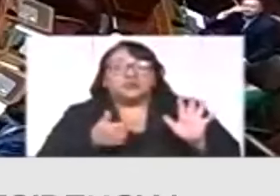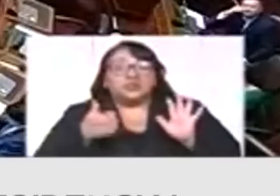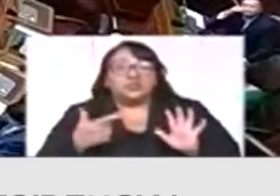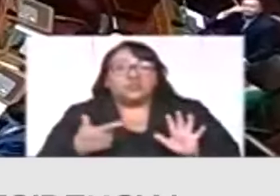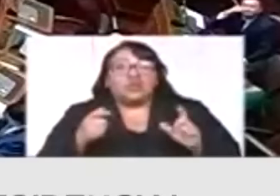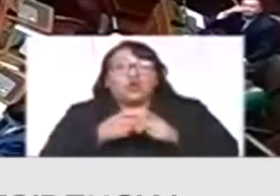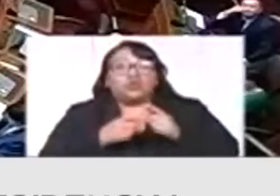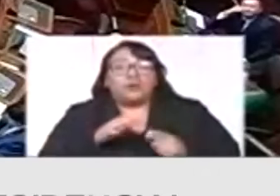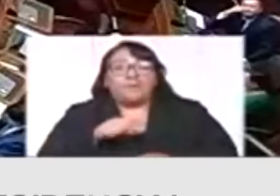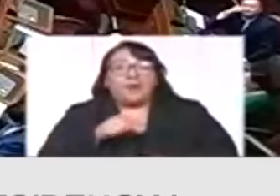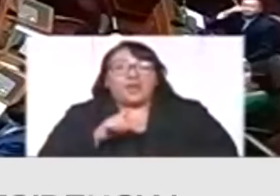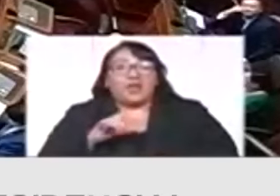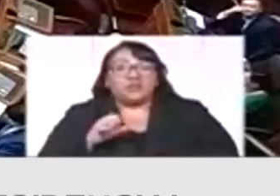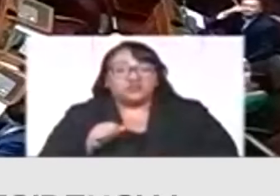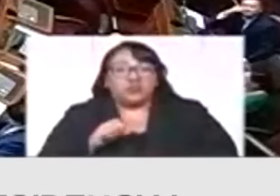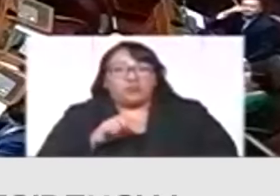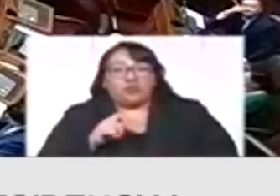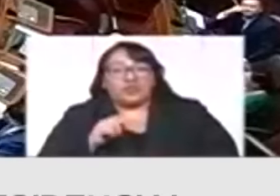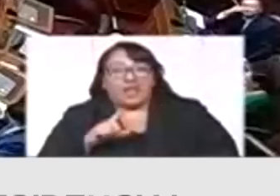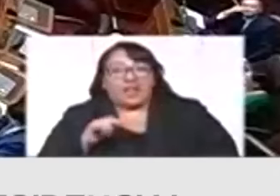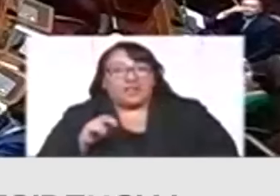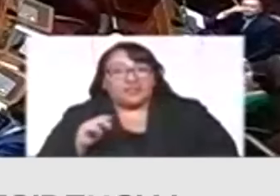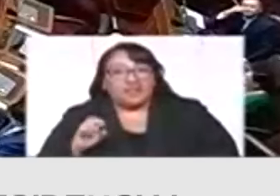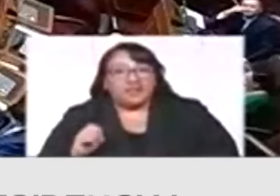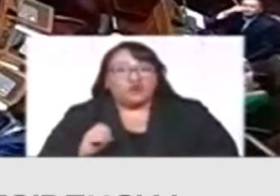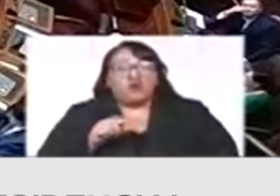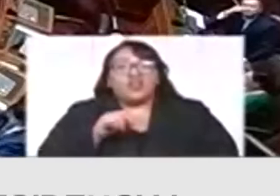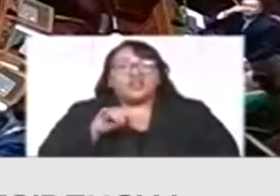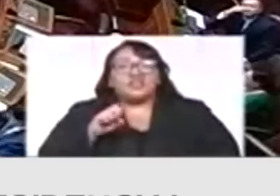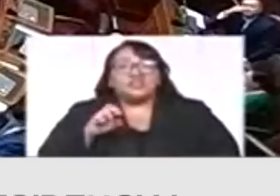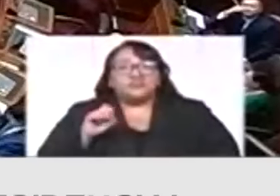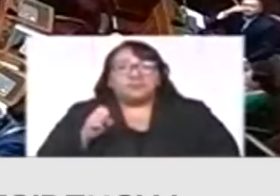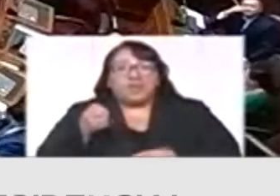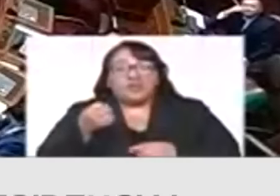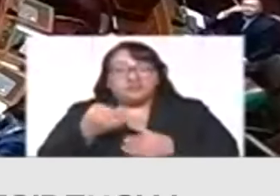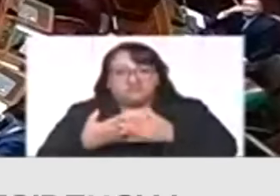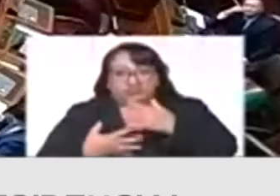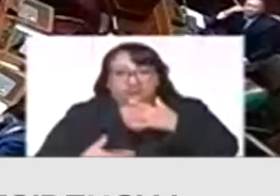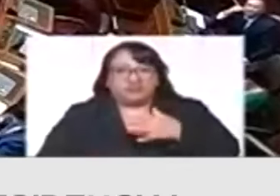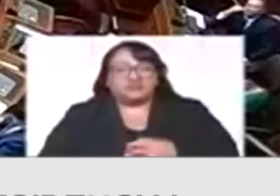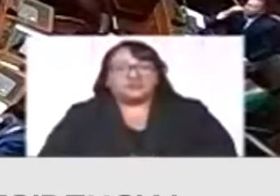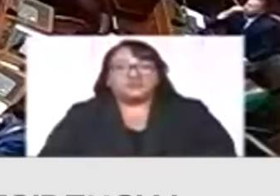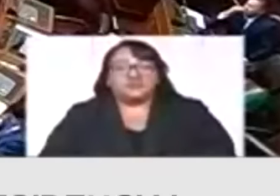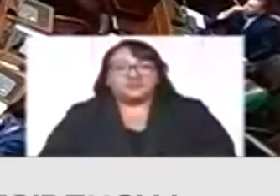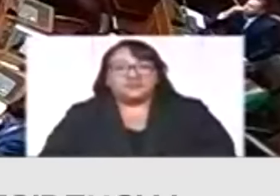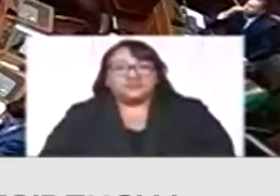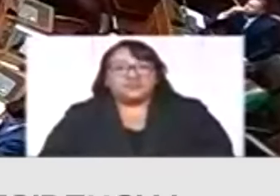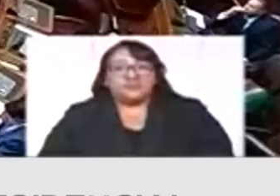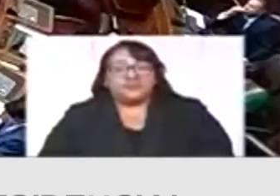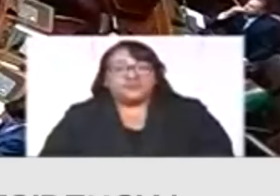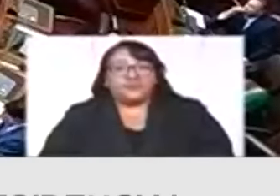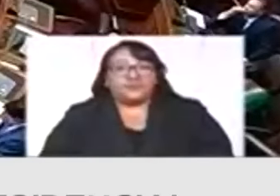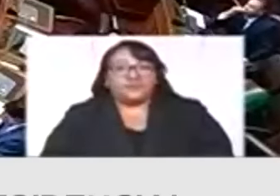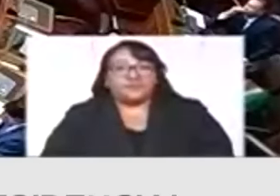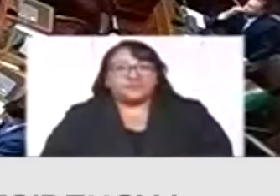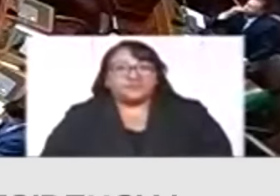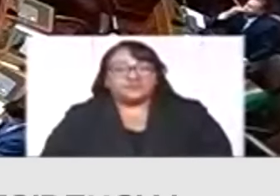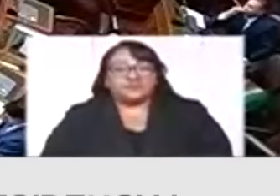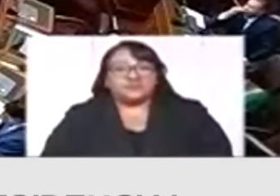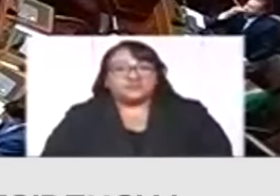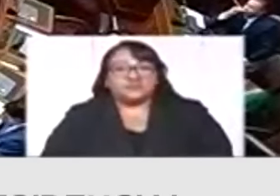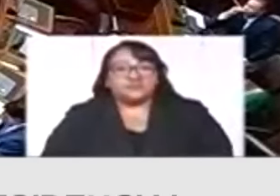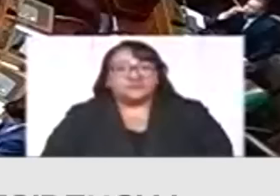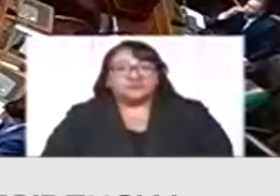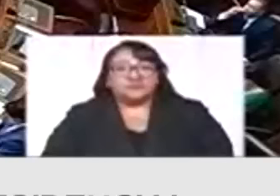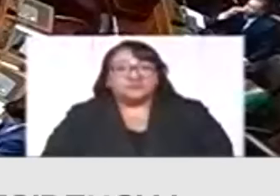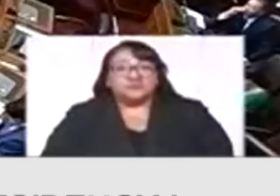Bien, entonces, compañeros, ha sido rechazada esta moción, admitir a la moción de vacancia contra la